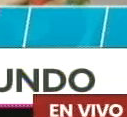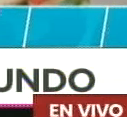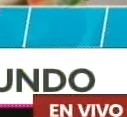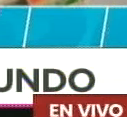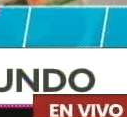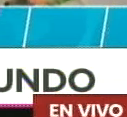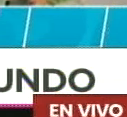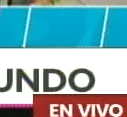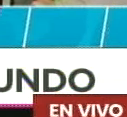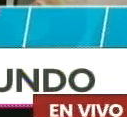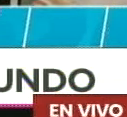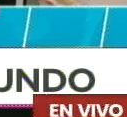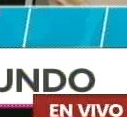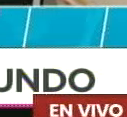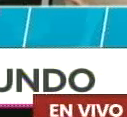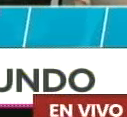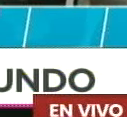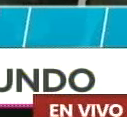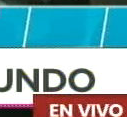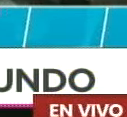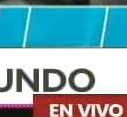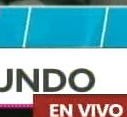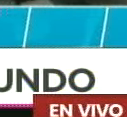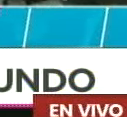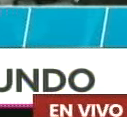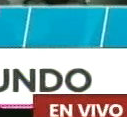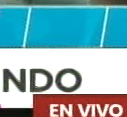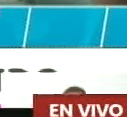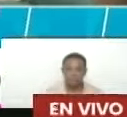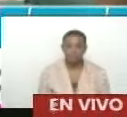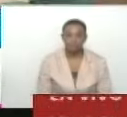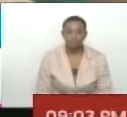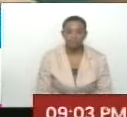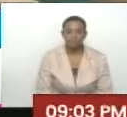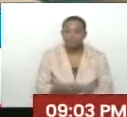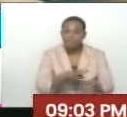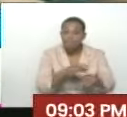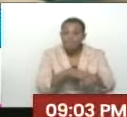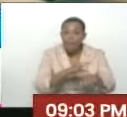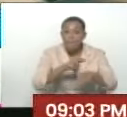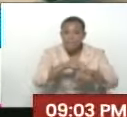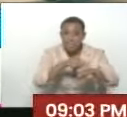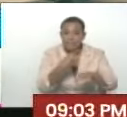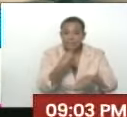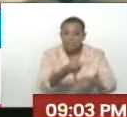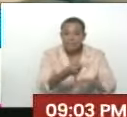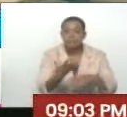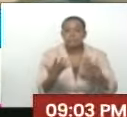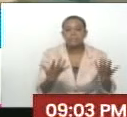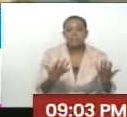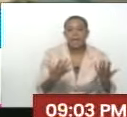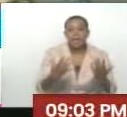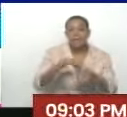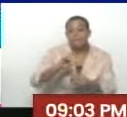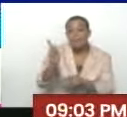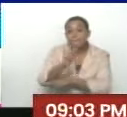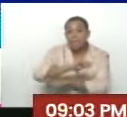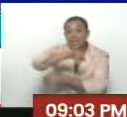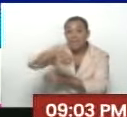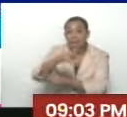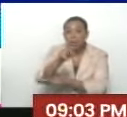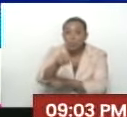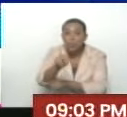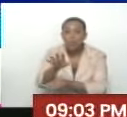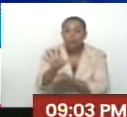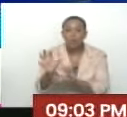de ciberseguridad a realizarse la próxima semana con una agenda técnica que nos ha recomendado China desarrollar. Así que toda